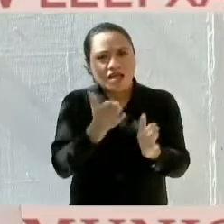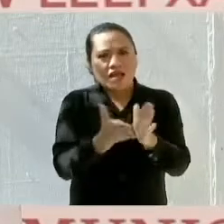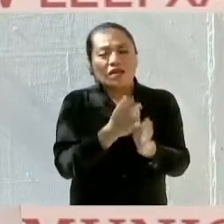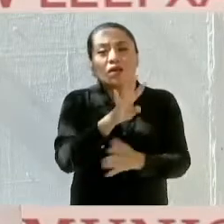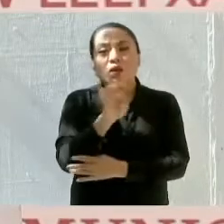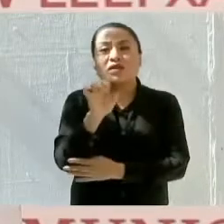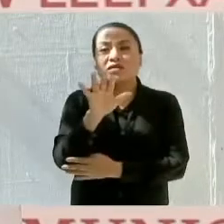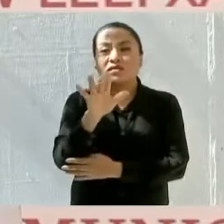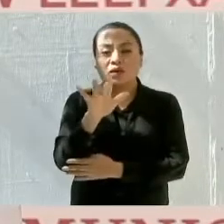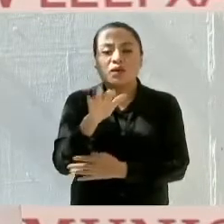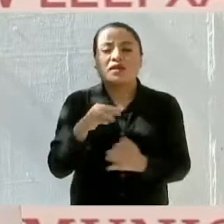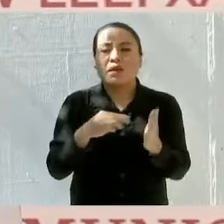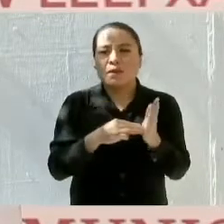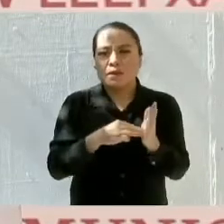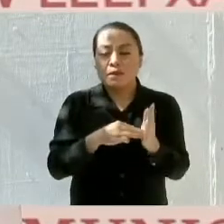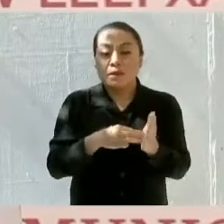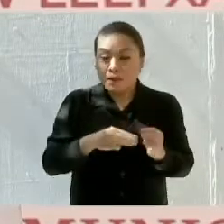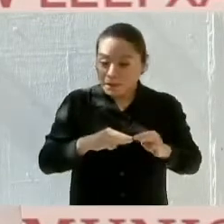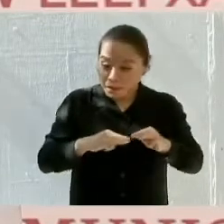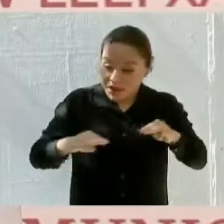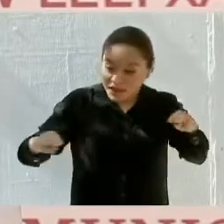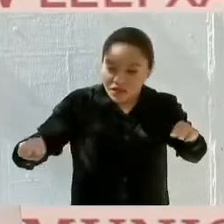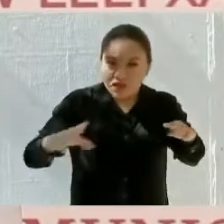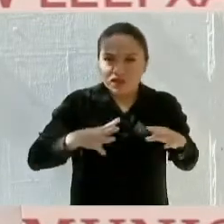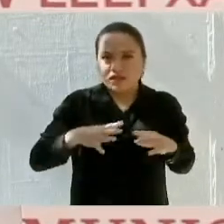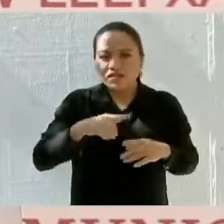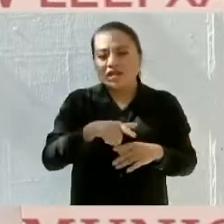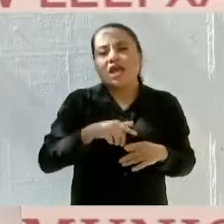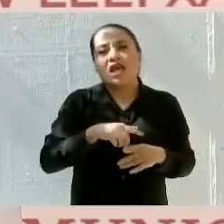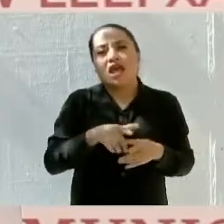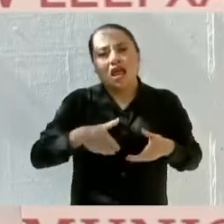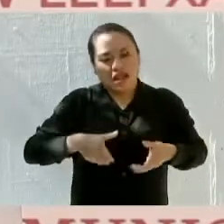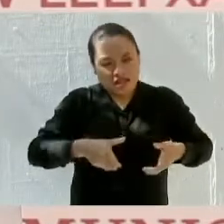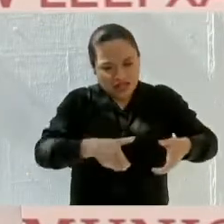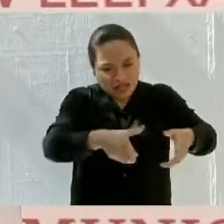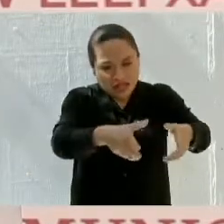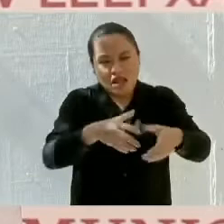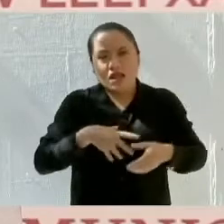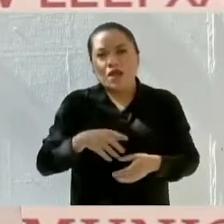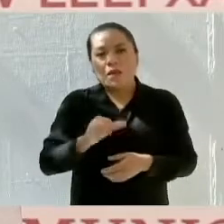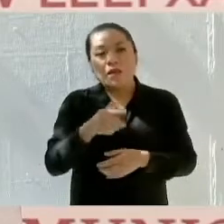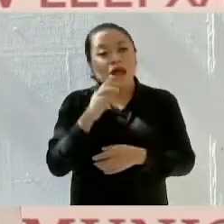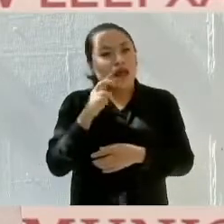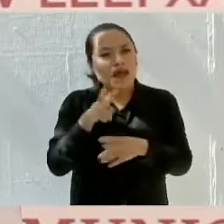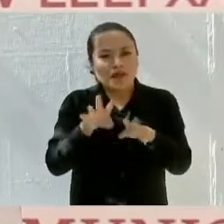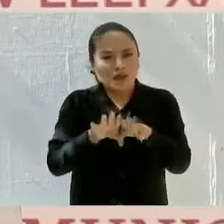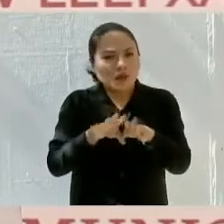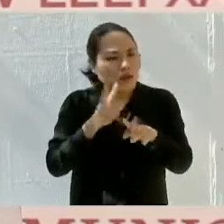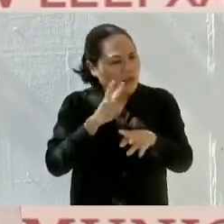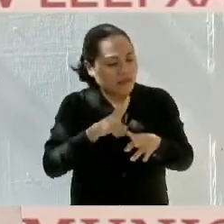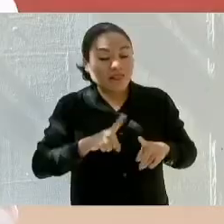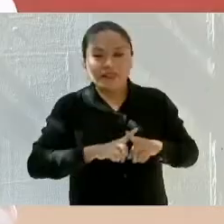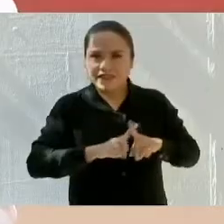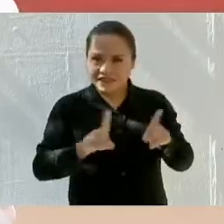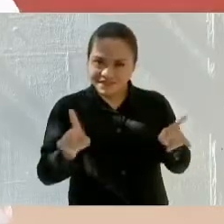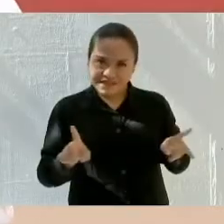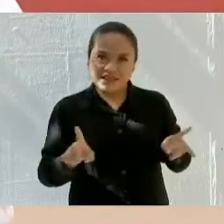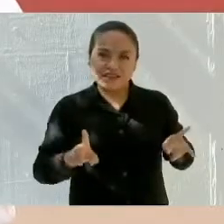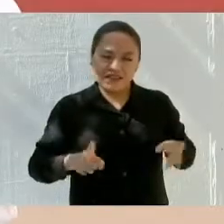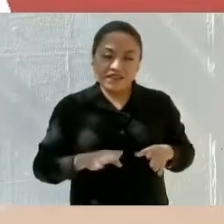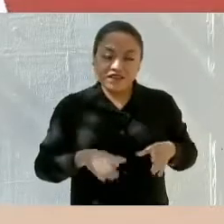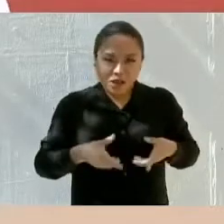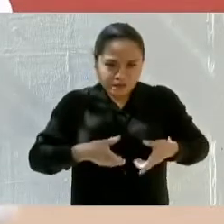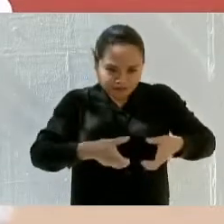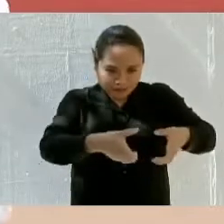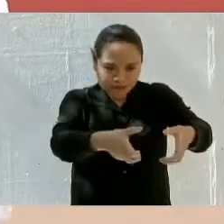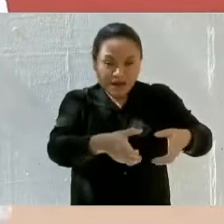450 metros de andador en la comunidad para darle otra vista. También en los próximos días